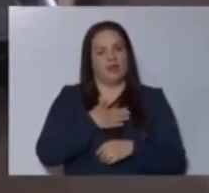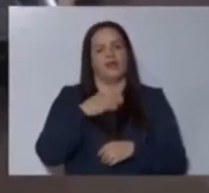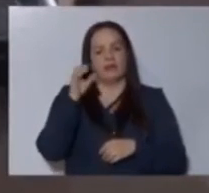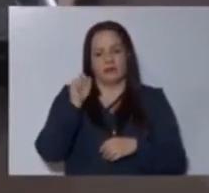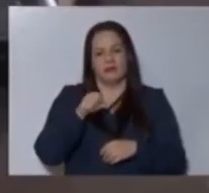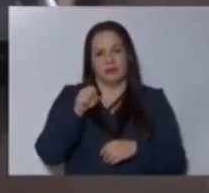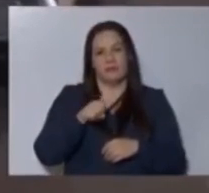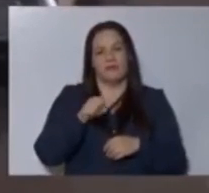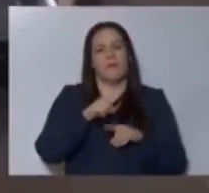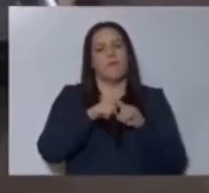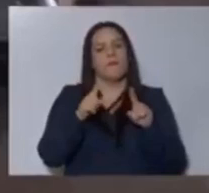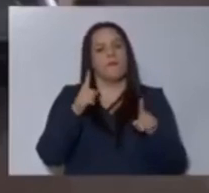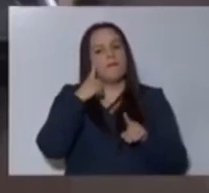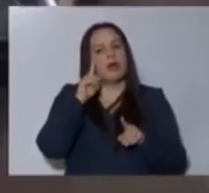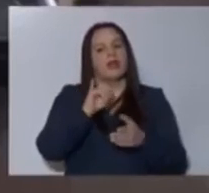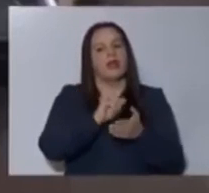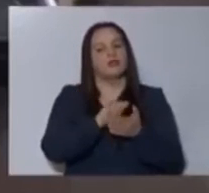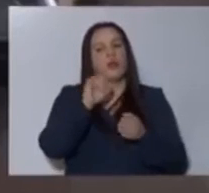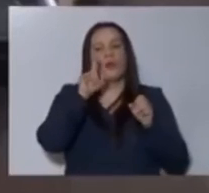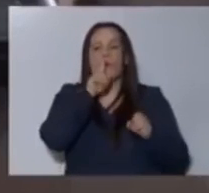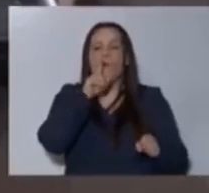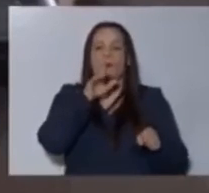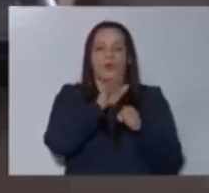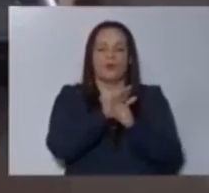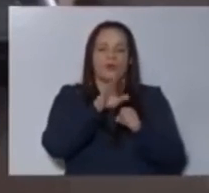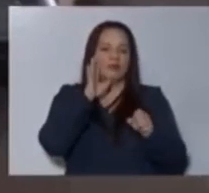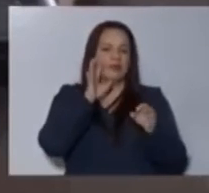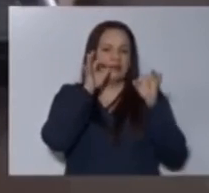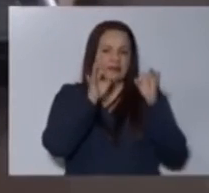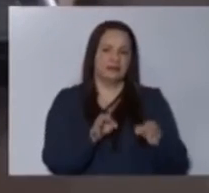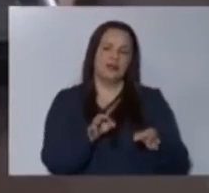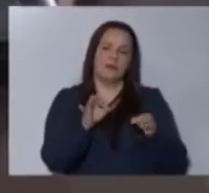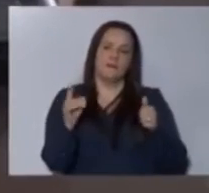contar con un compromiso decidido